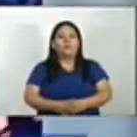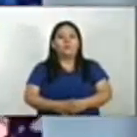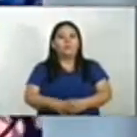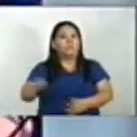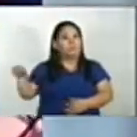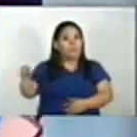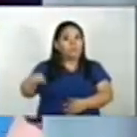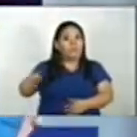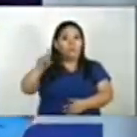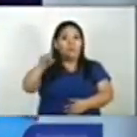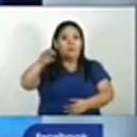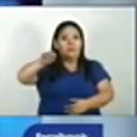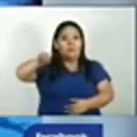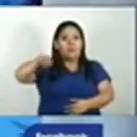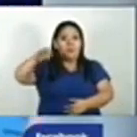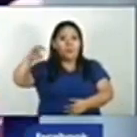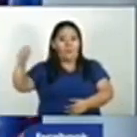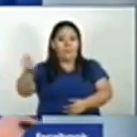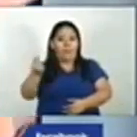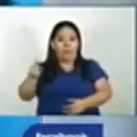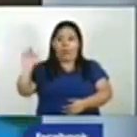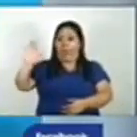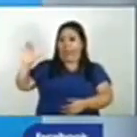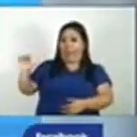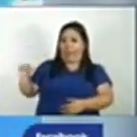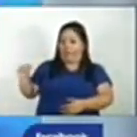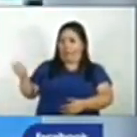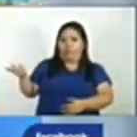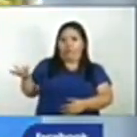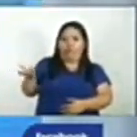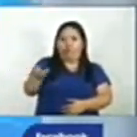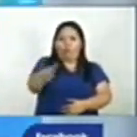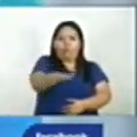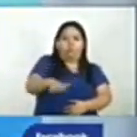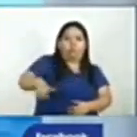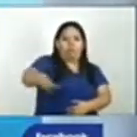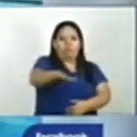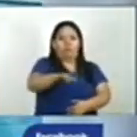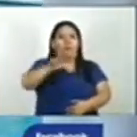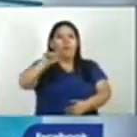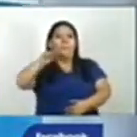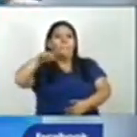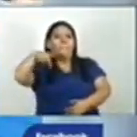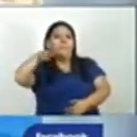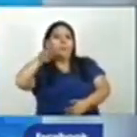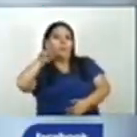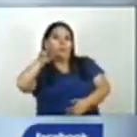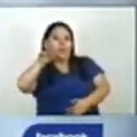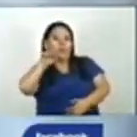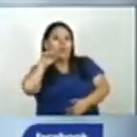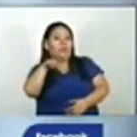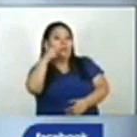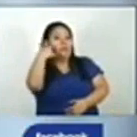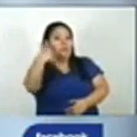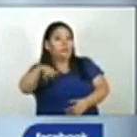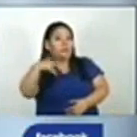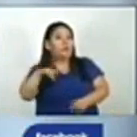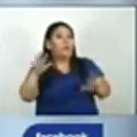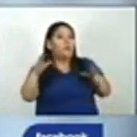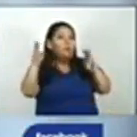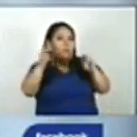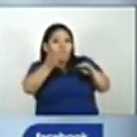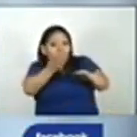Más de 10.000 migrantes de origen africano han llegado a la isla italiana de Lampedusa, en lo que muchos catalogan como un punto crítico en la crisis